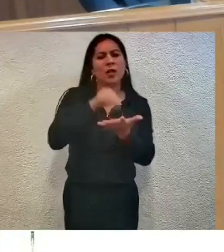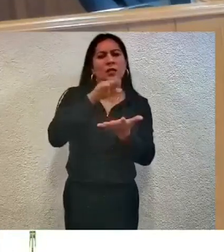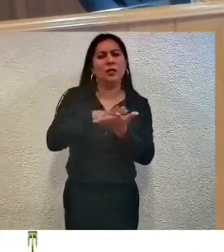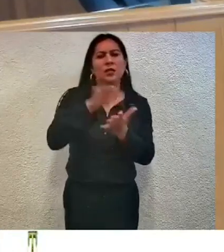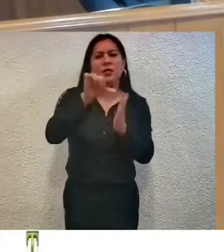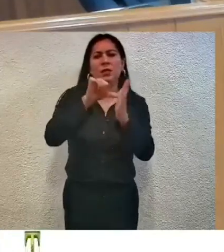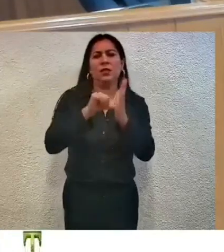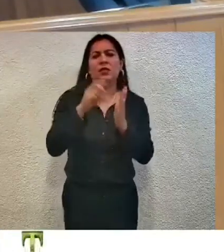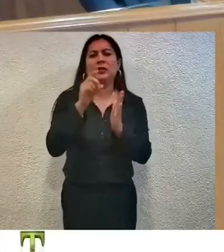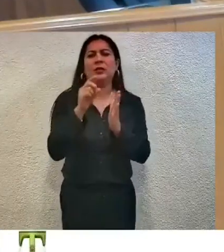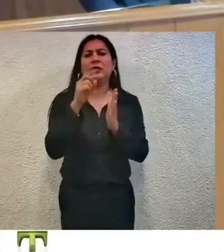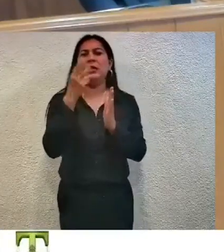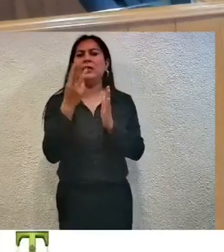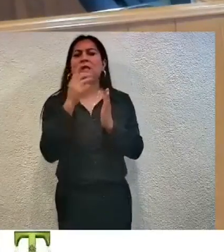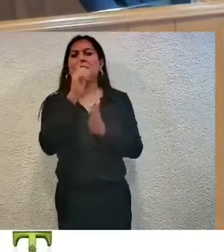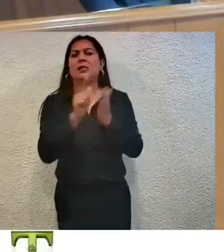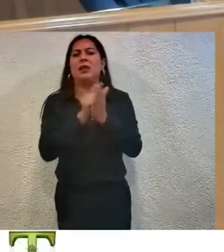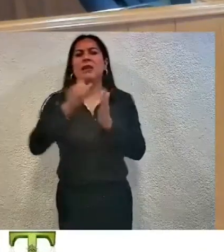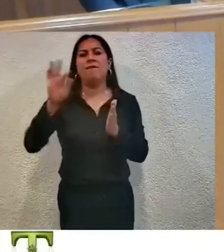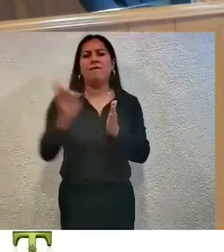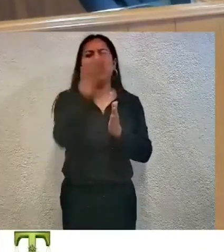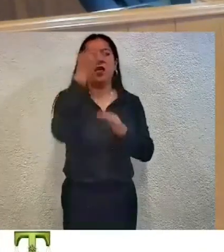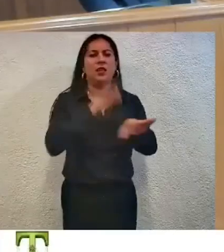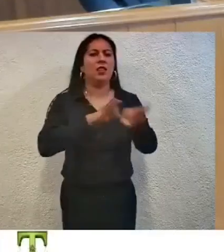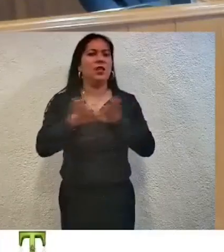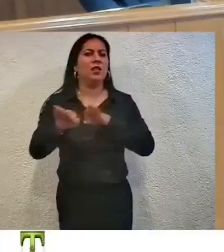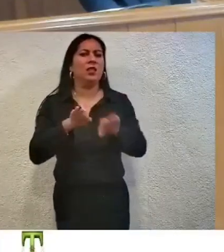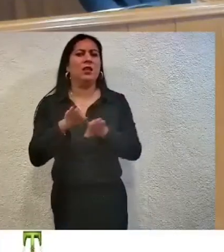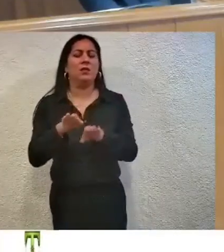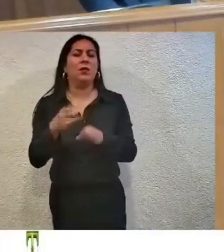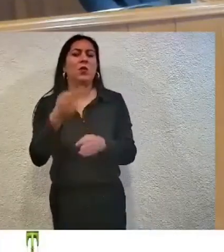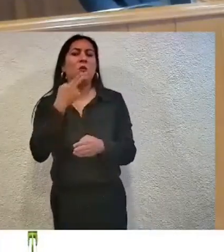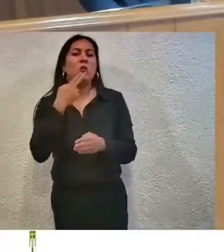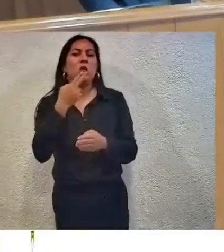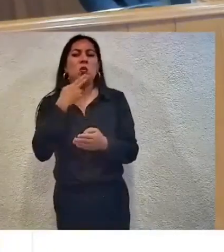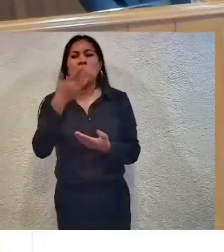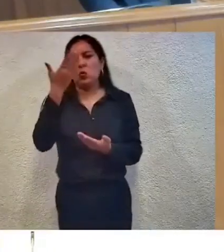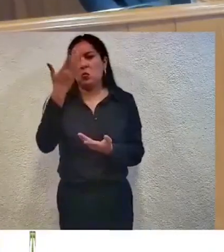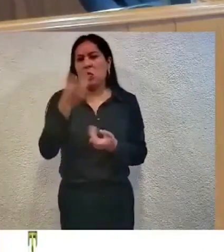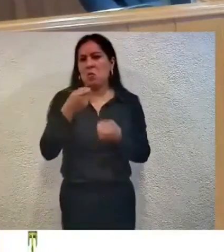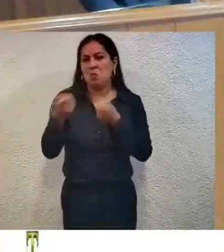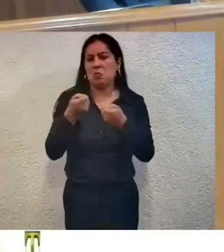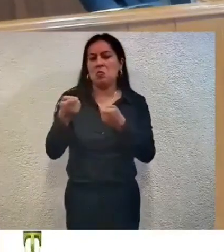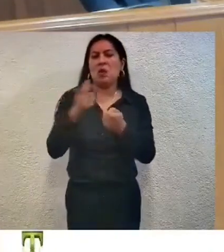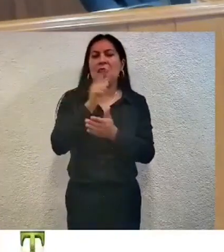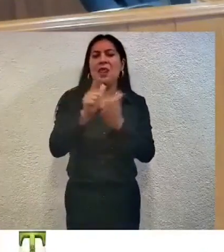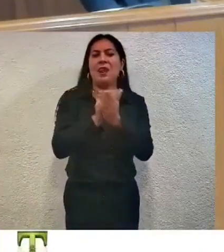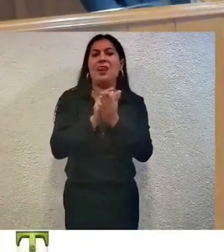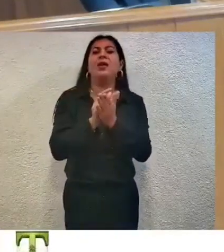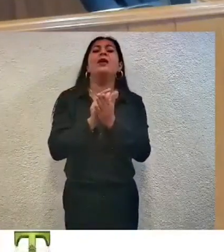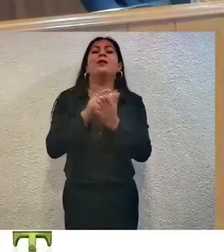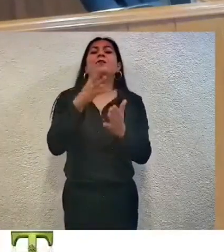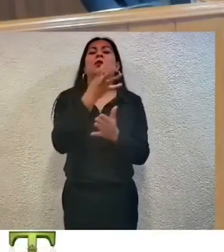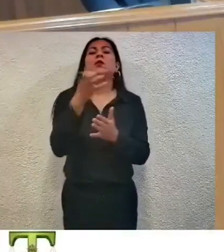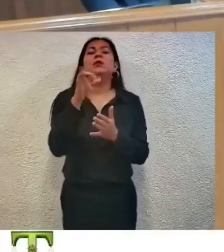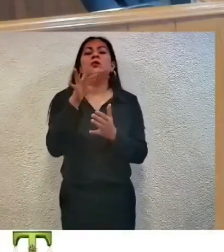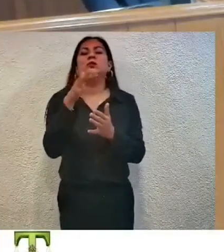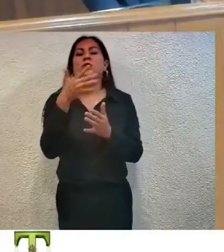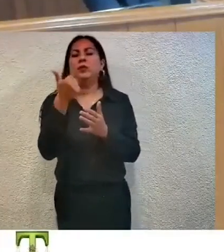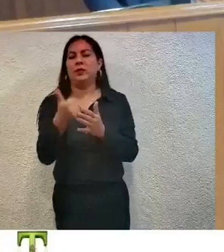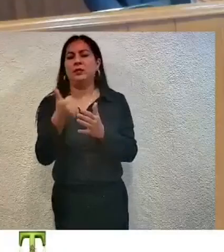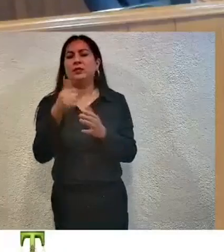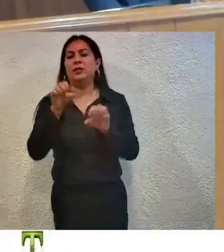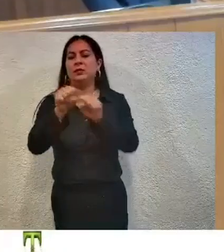se diera cumplimiento a lo establecido en el artículo 33 de la Ley Federal del Trabajo, aplicado de manera supletoria a la Ley